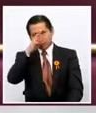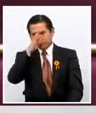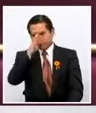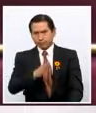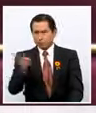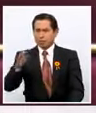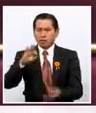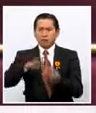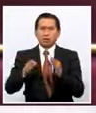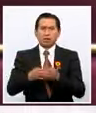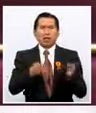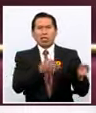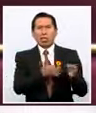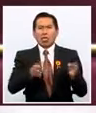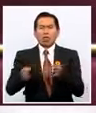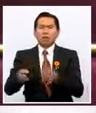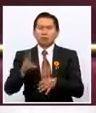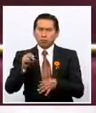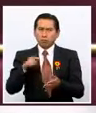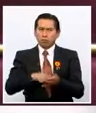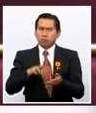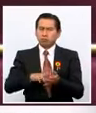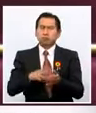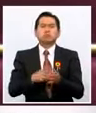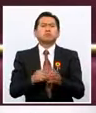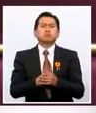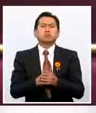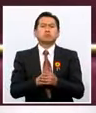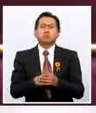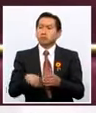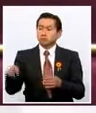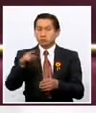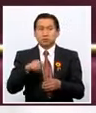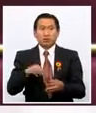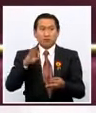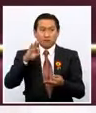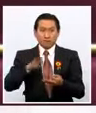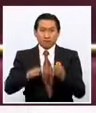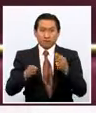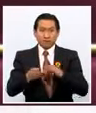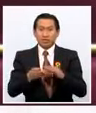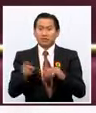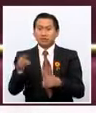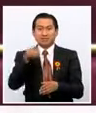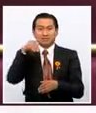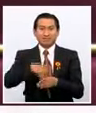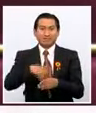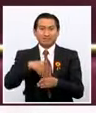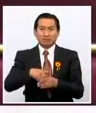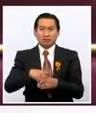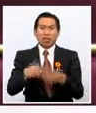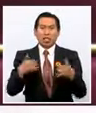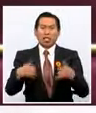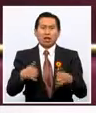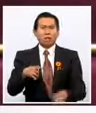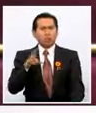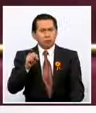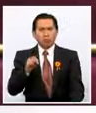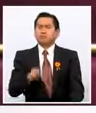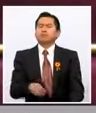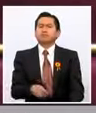fecha sean serios y dejen de jugar con la fecha de las elecciones mover